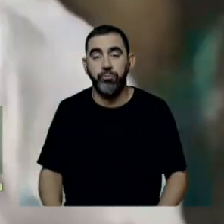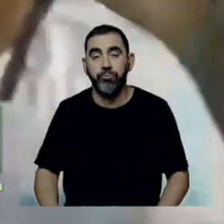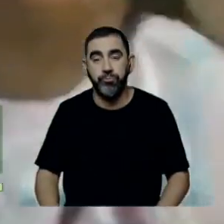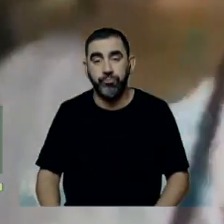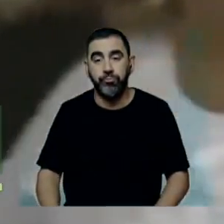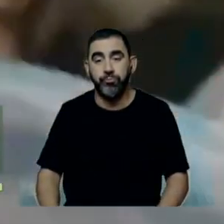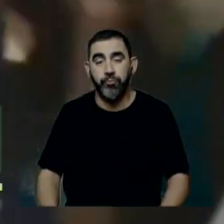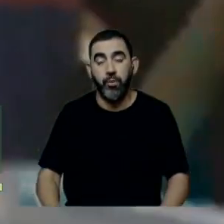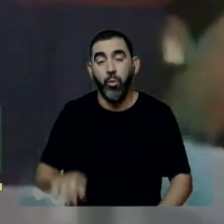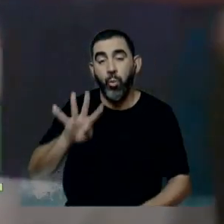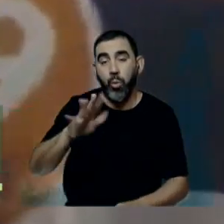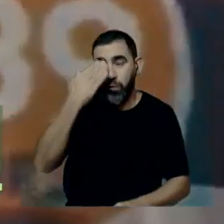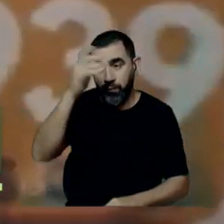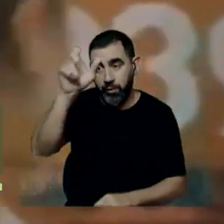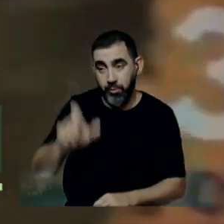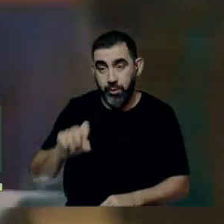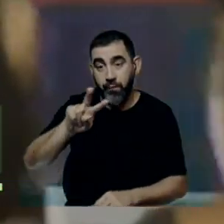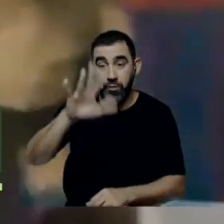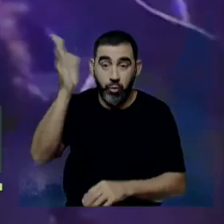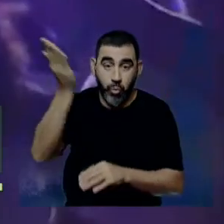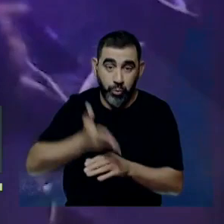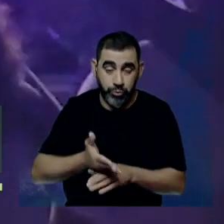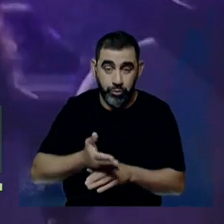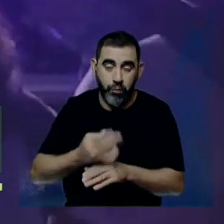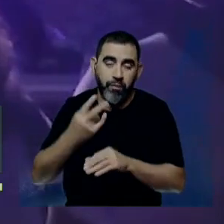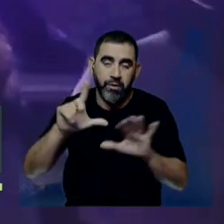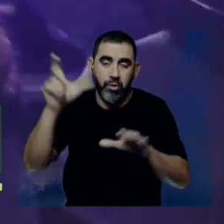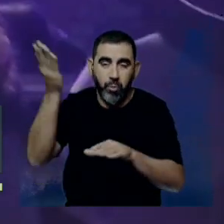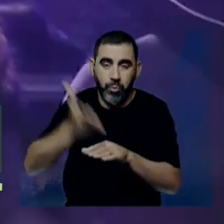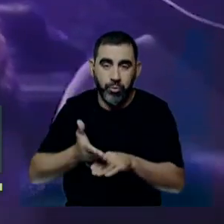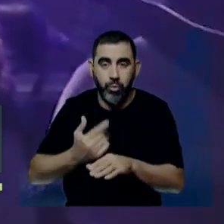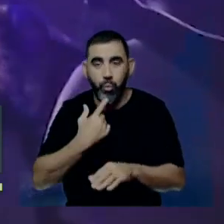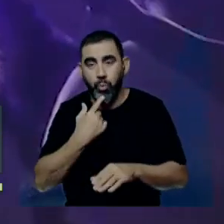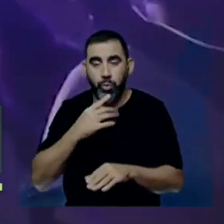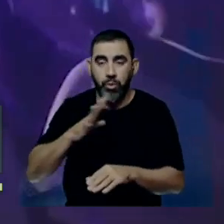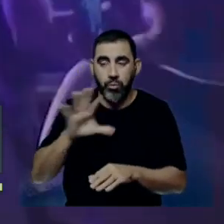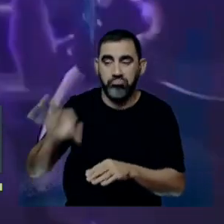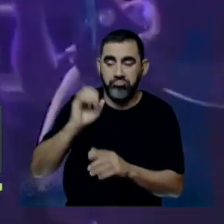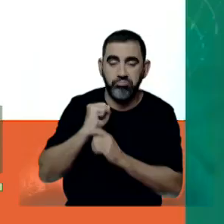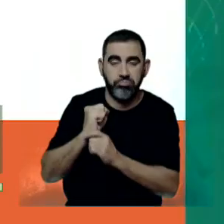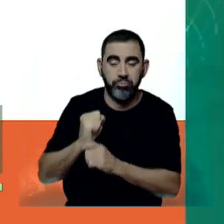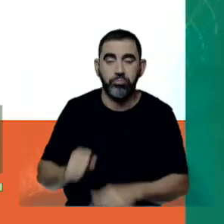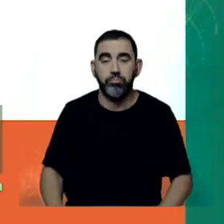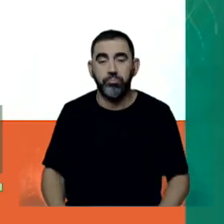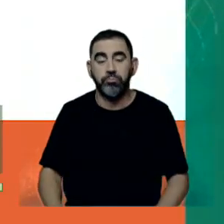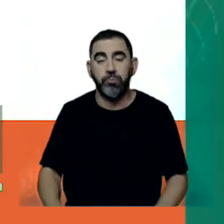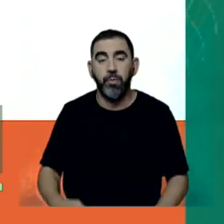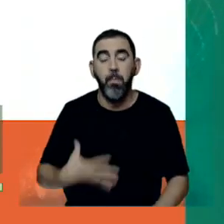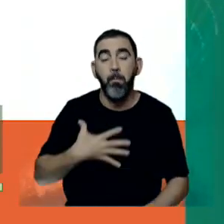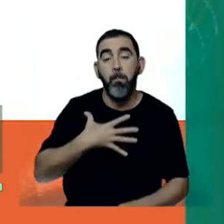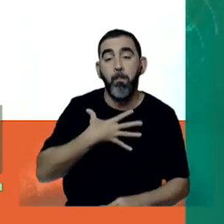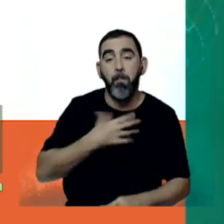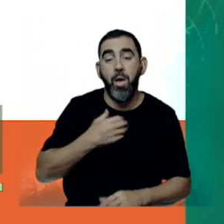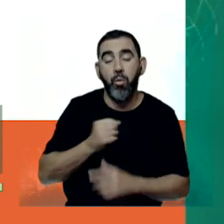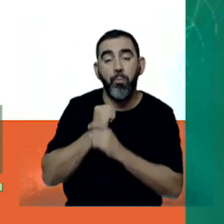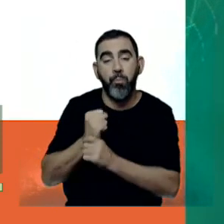su vez, uno de cada cuatro Frente Amplistas, un 27%, sigue sin mantener preferencias espontáneas. En la interna del Partido Nacional,